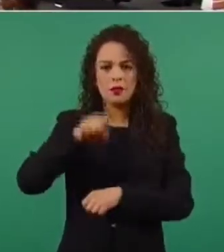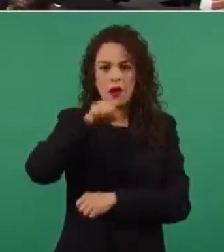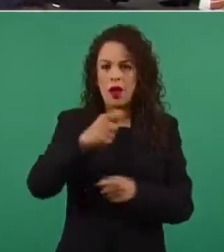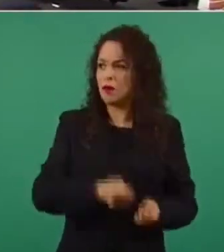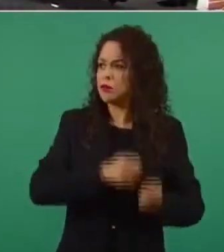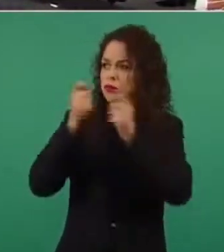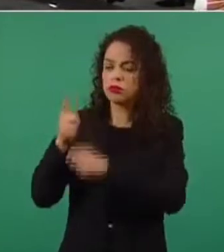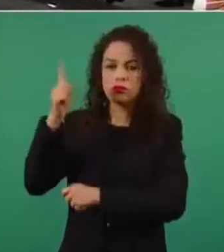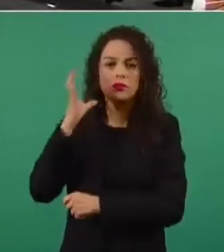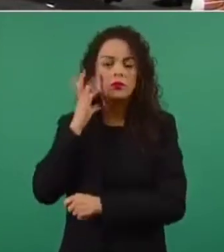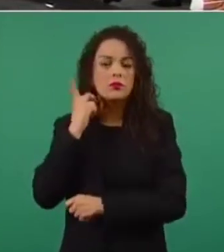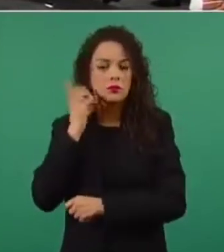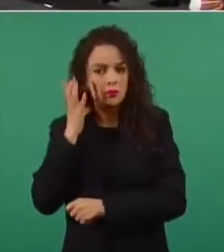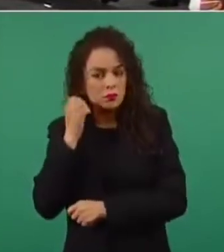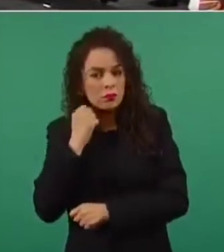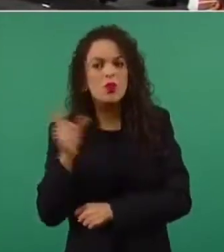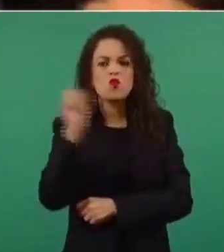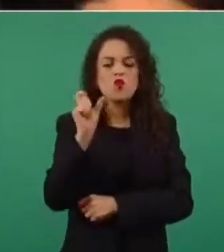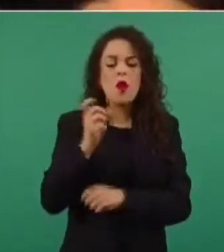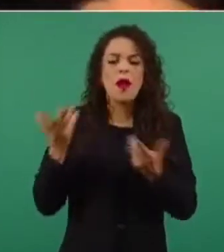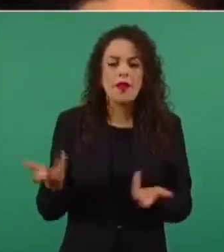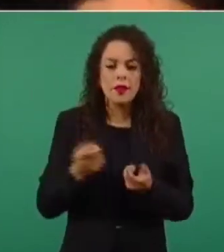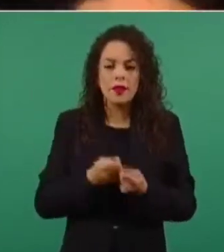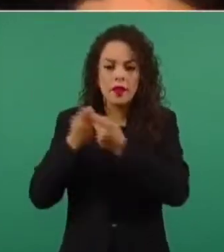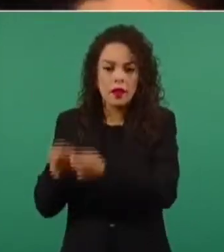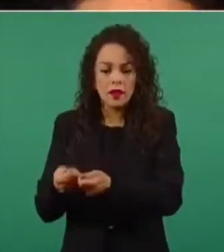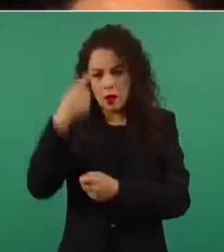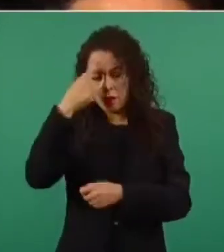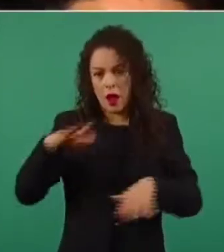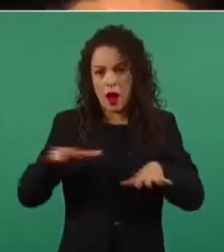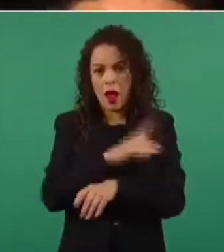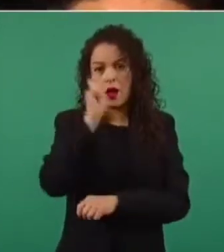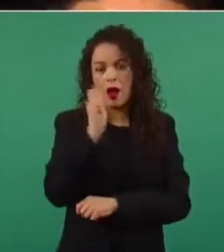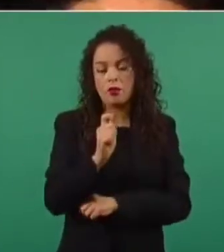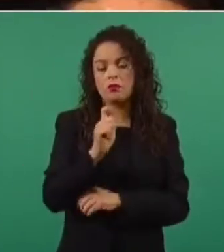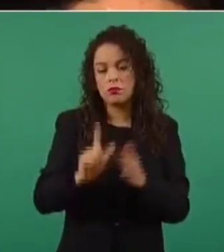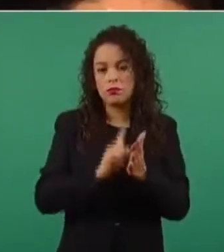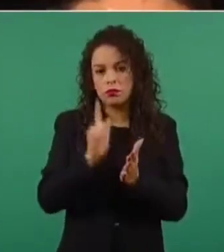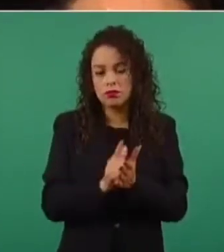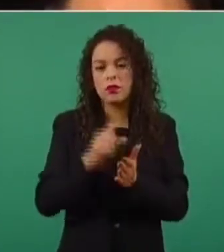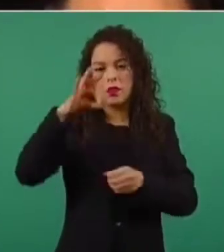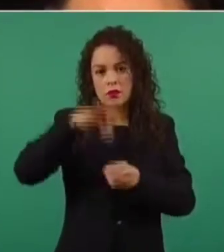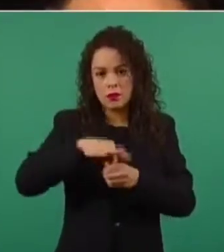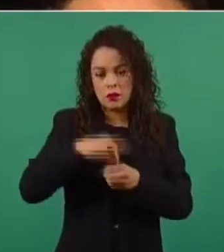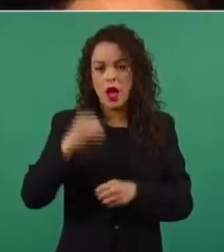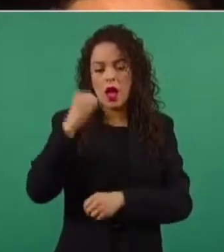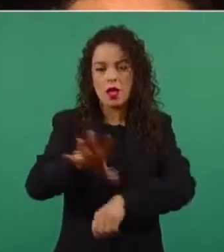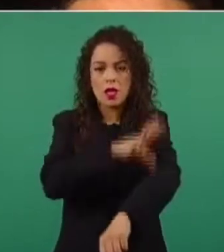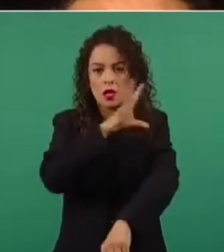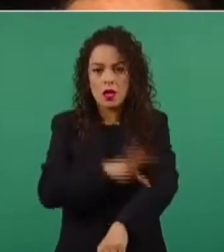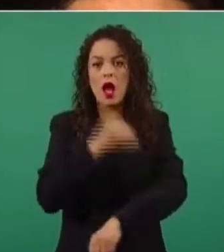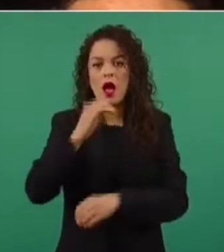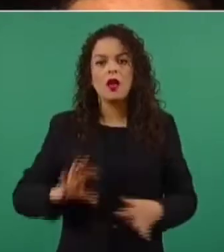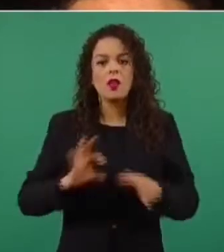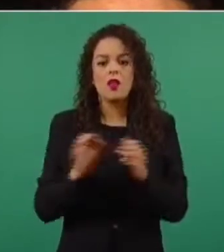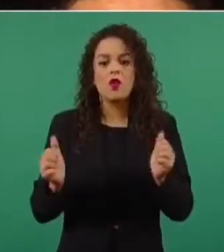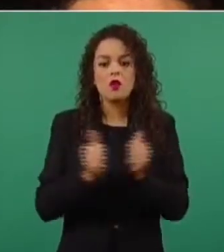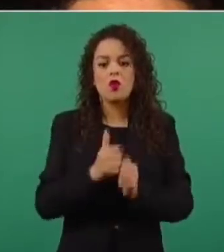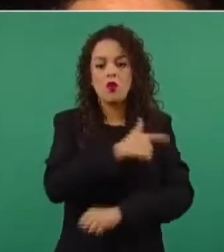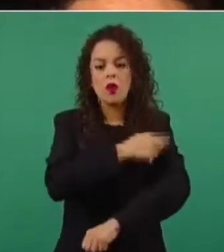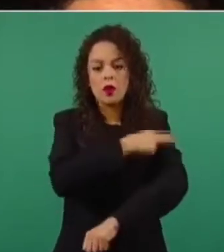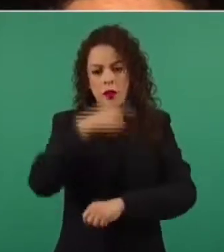Ellos dijeron que va a enviar una reforma electoral, también la reforma eléctrica y lo que tiene que ver con la Guardia Nacional para que pase a formar